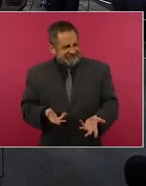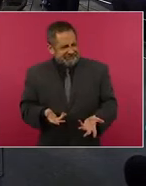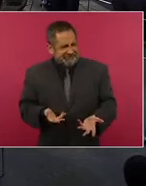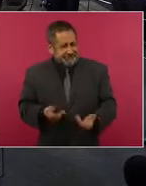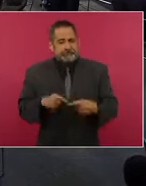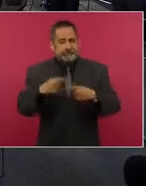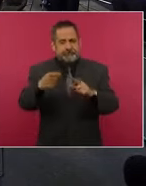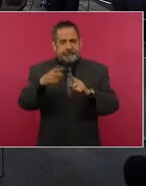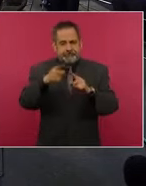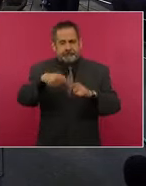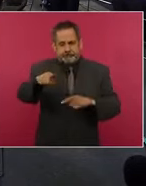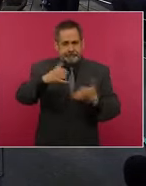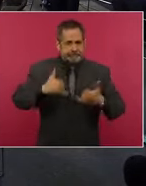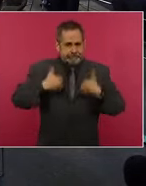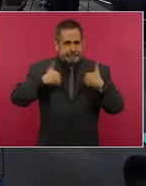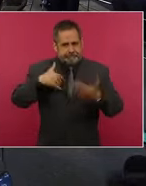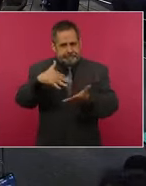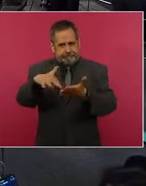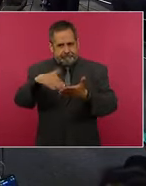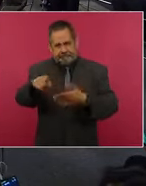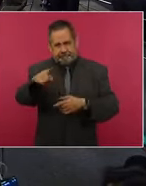les dejo de tarea, sobre todo a los jóvenes,